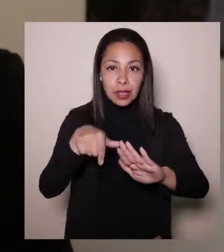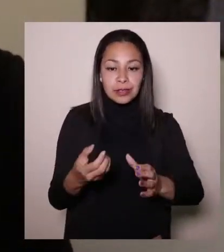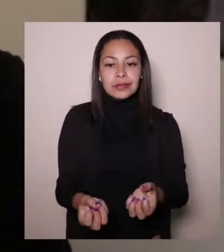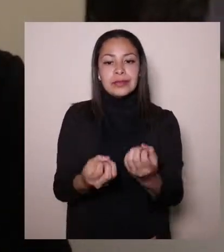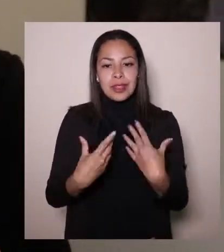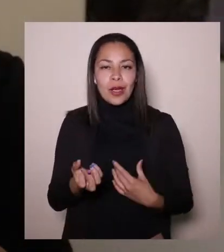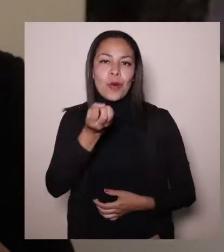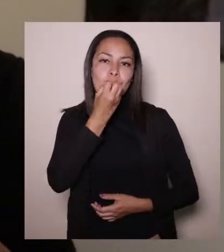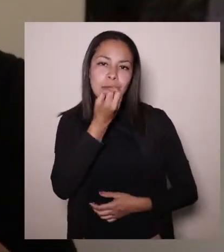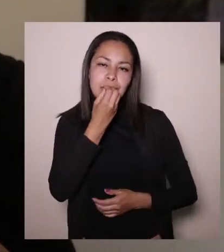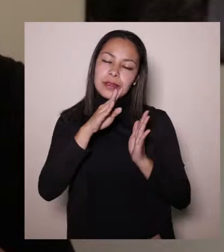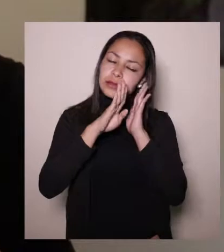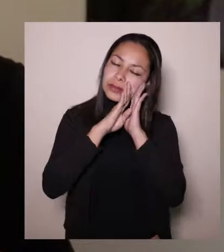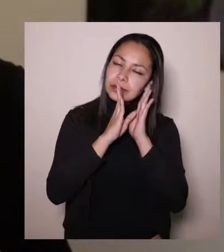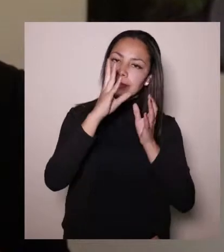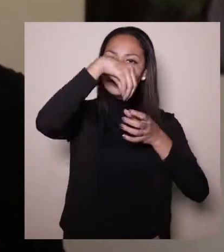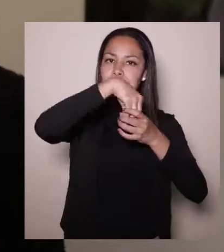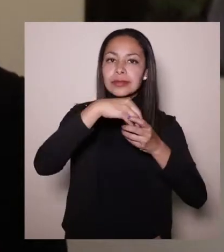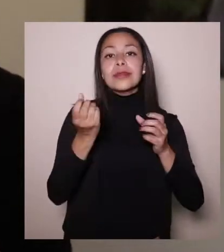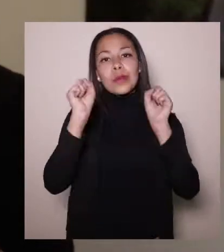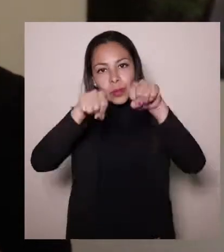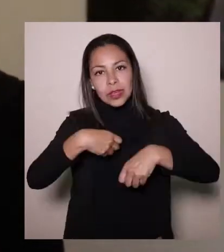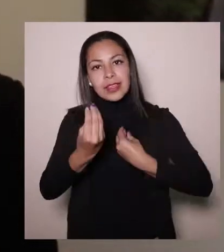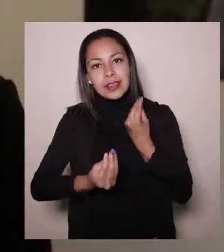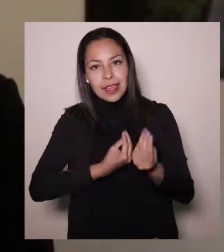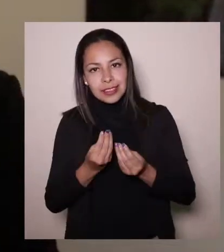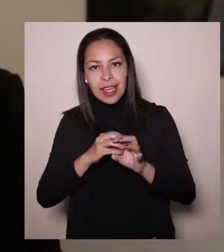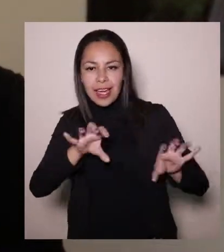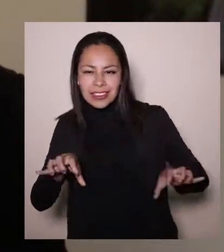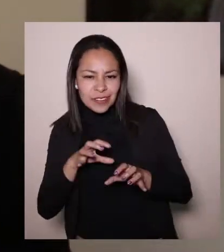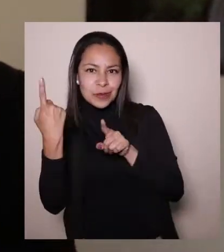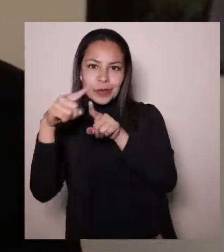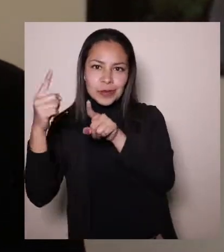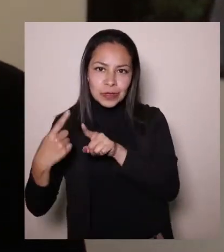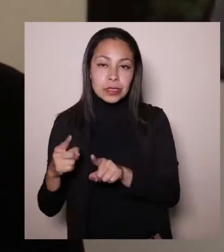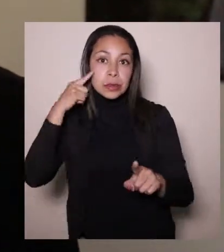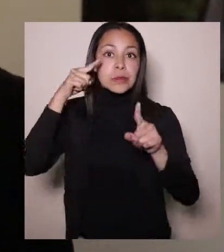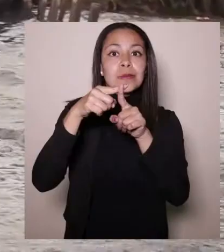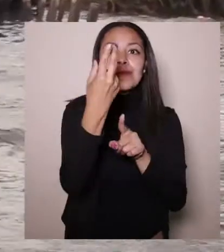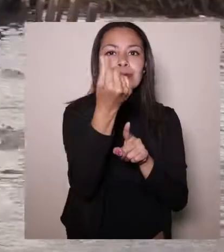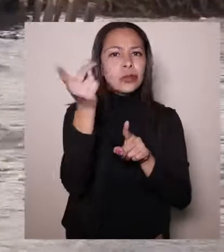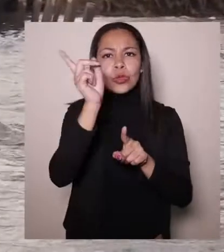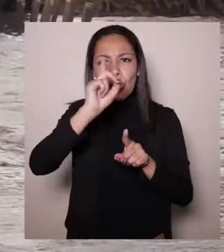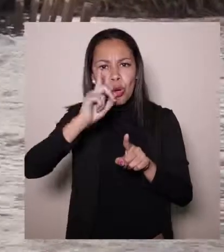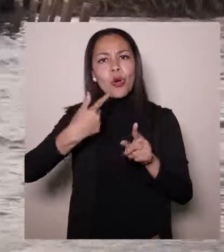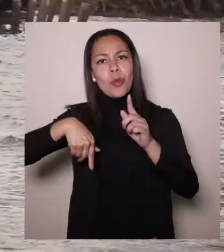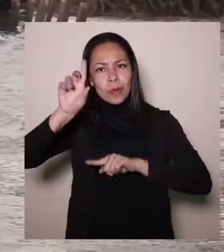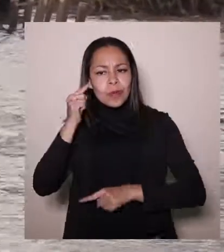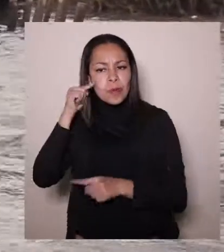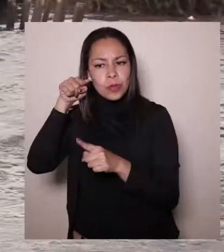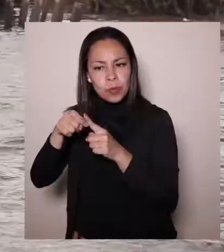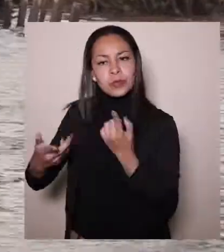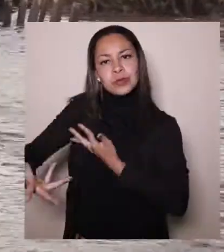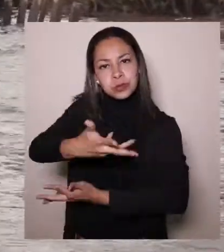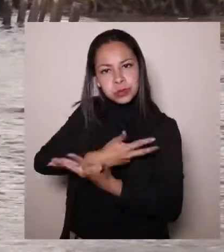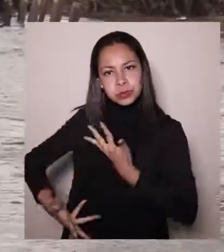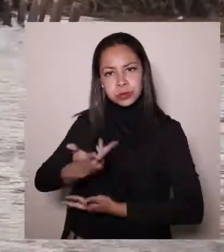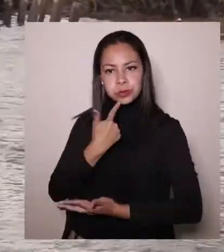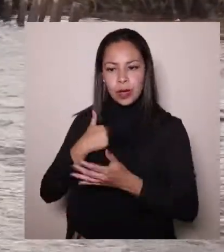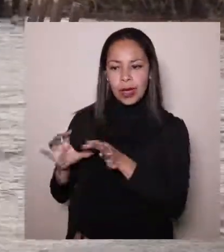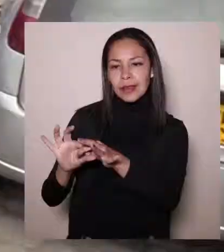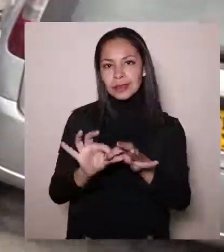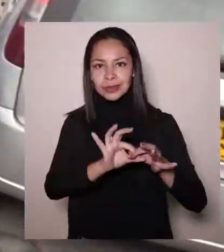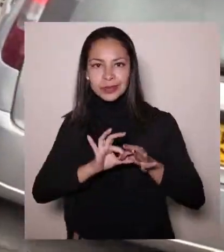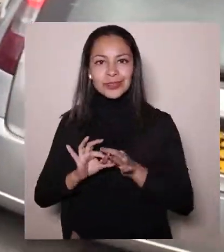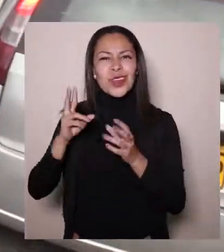a la comunidad, y la comunidad le brinda la alimentación, el hospedaje, para que podamos hacer un ejercicio más allá del dinero. Que tengamos que ver